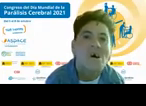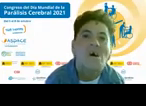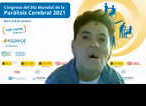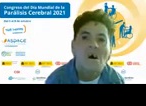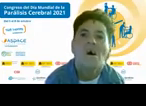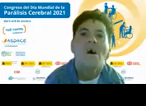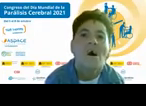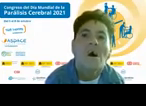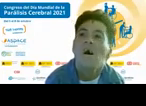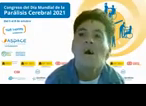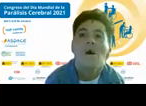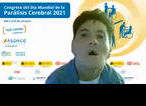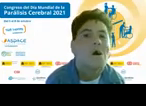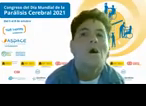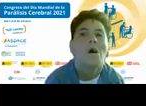luchar.